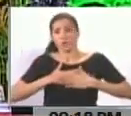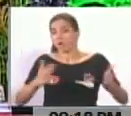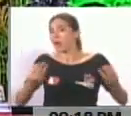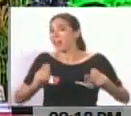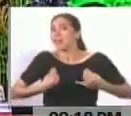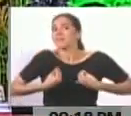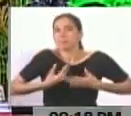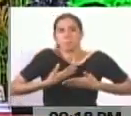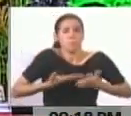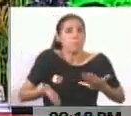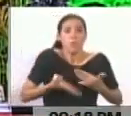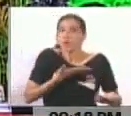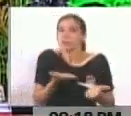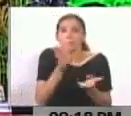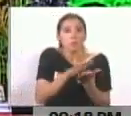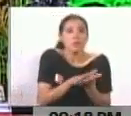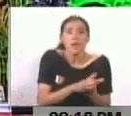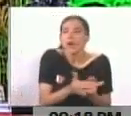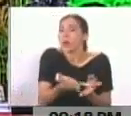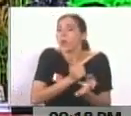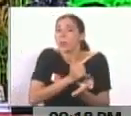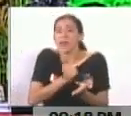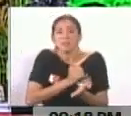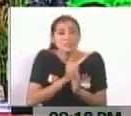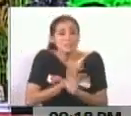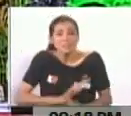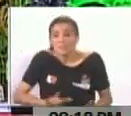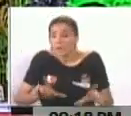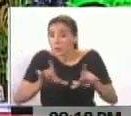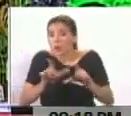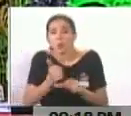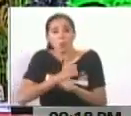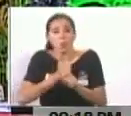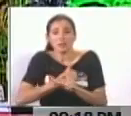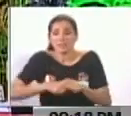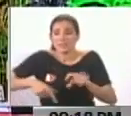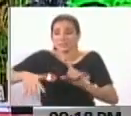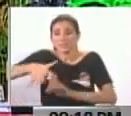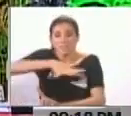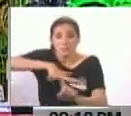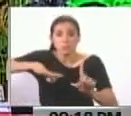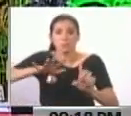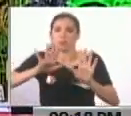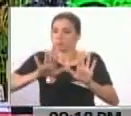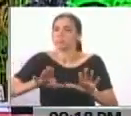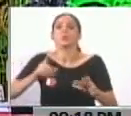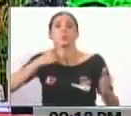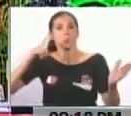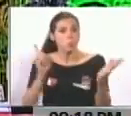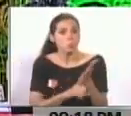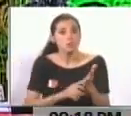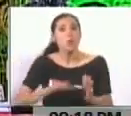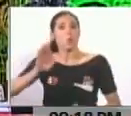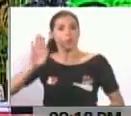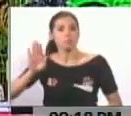Y pase lo que pase y en cualquier circunstancia, vamos a cumplir con ese juramento. Cueste lo que nos cueste.